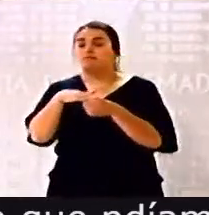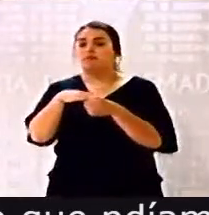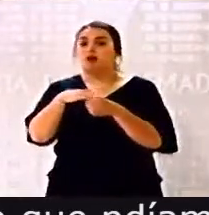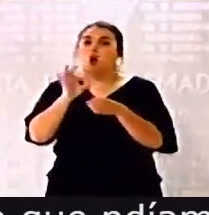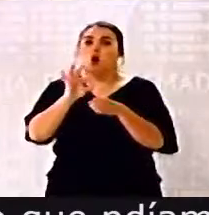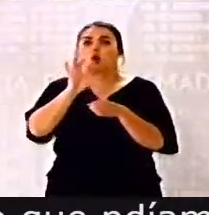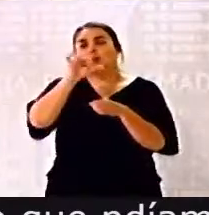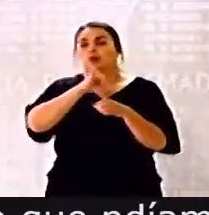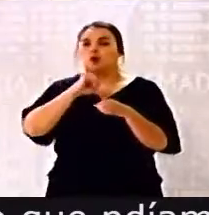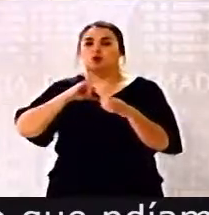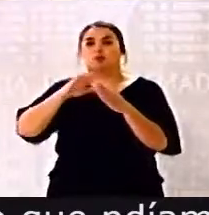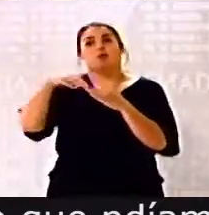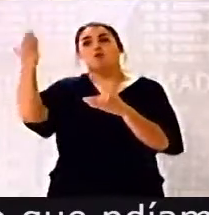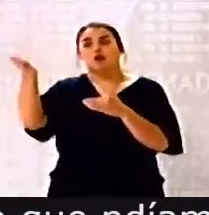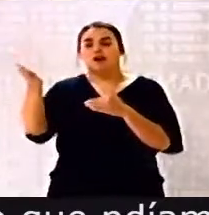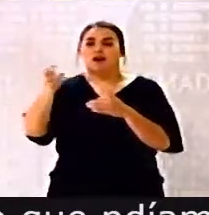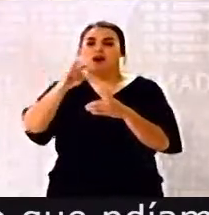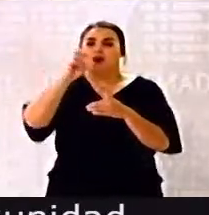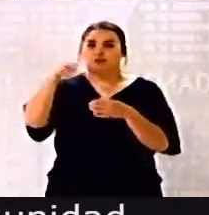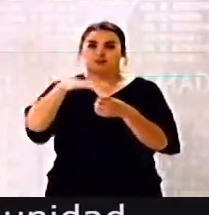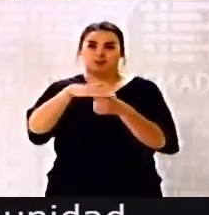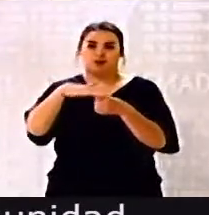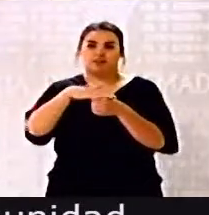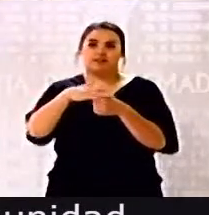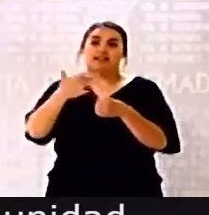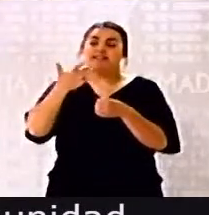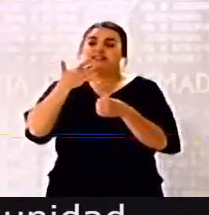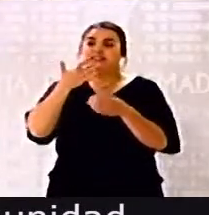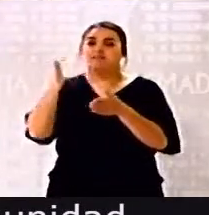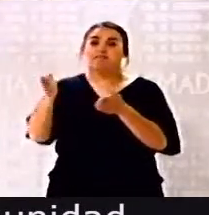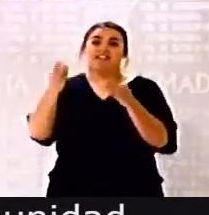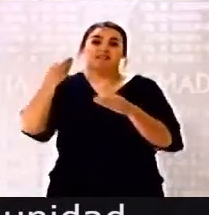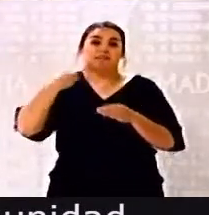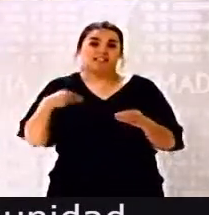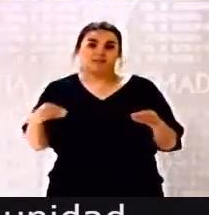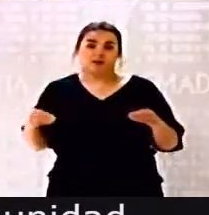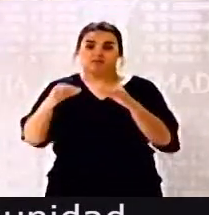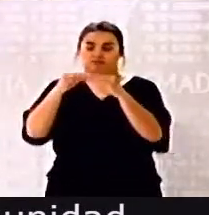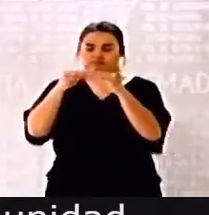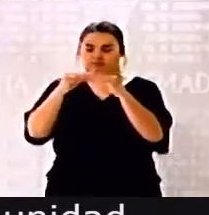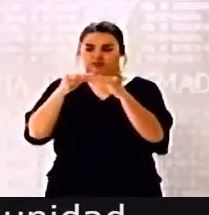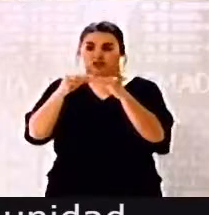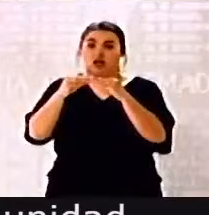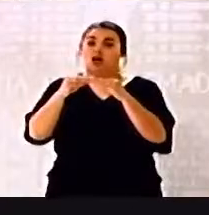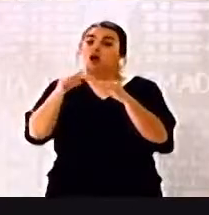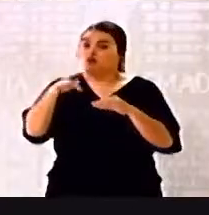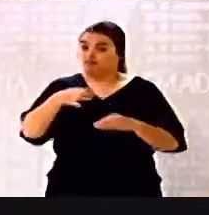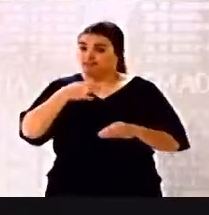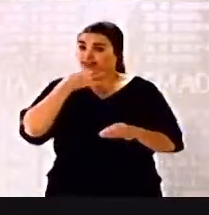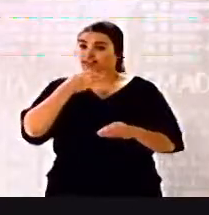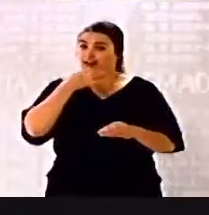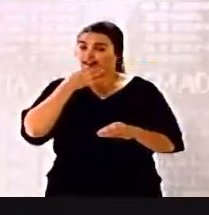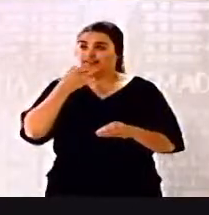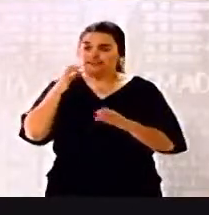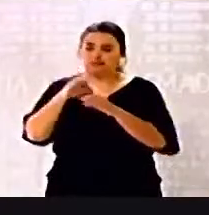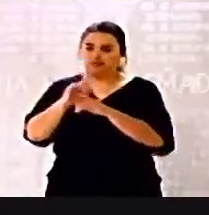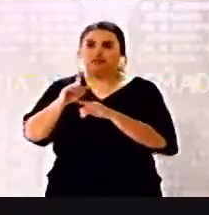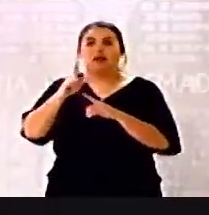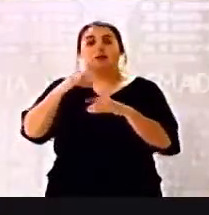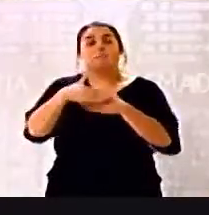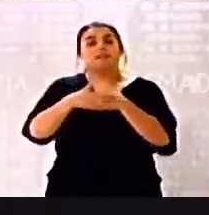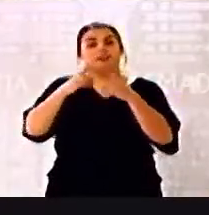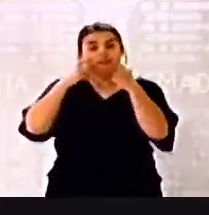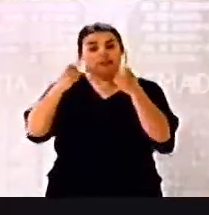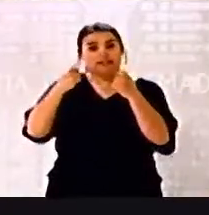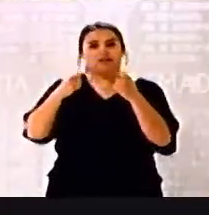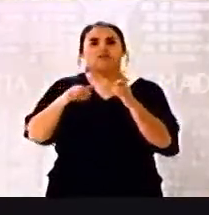salir de la comunidad autónoma a otras provincias que estuviesen en la misma fase. Hoy, esta tarde, si no me equivoco, el ministro de Sanidad ha aclarado